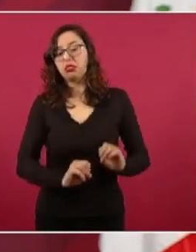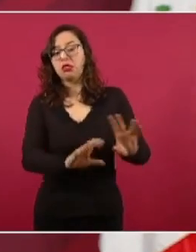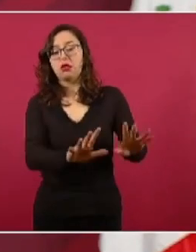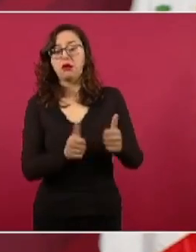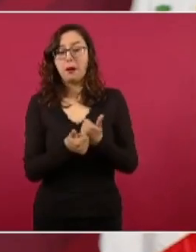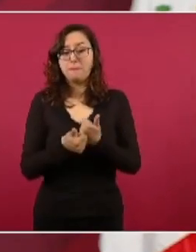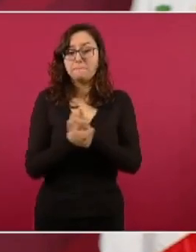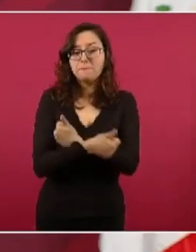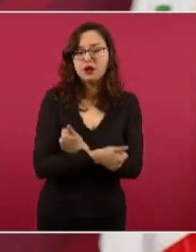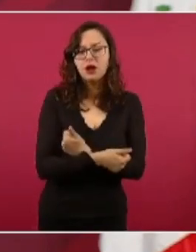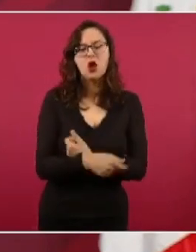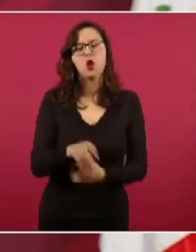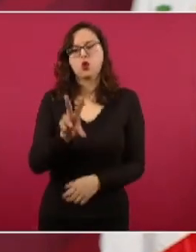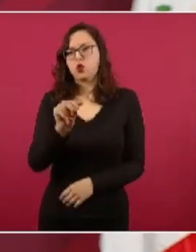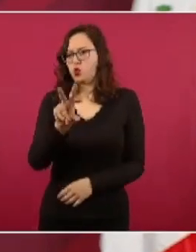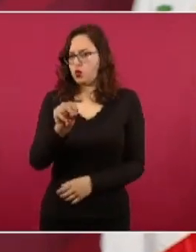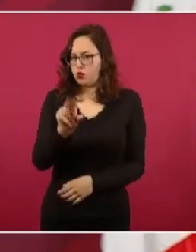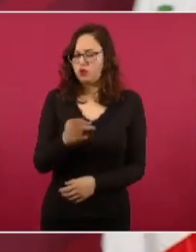Si